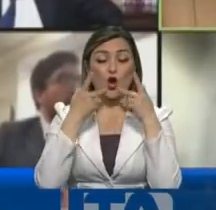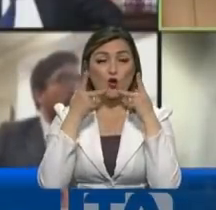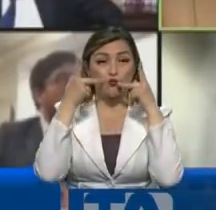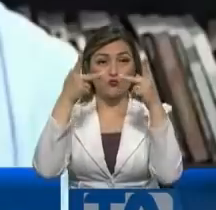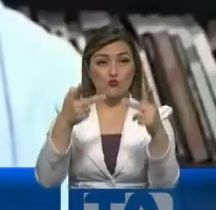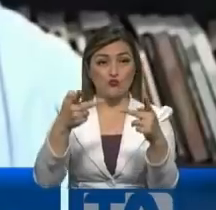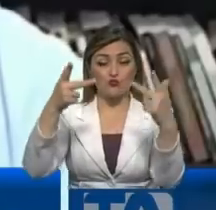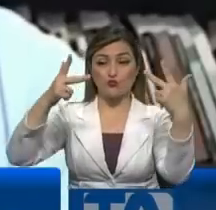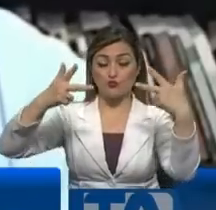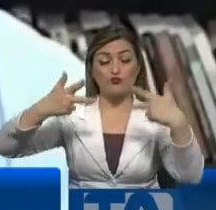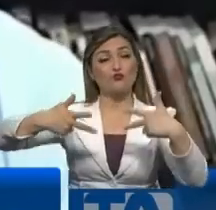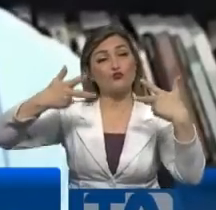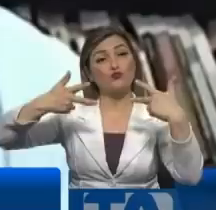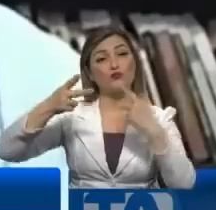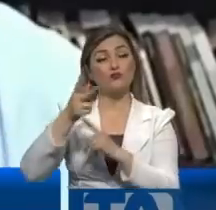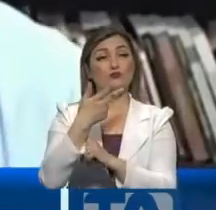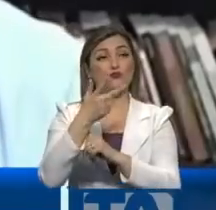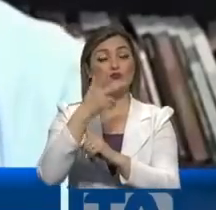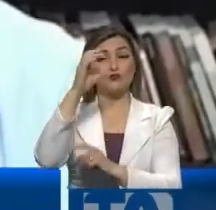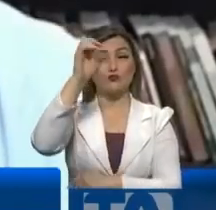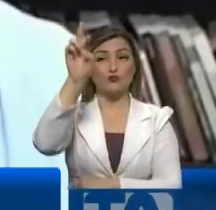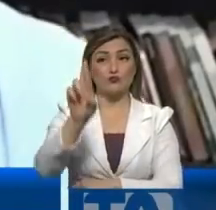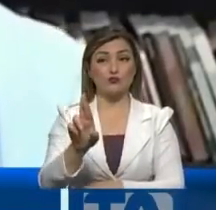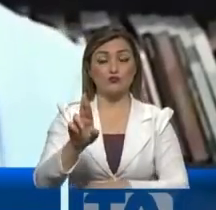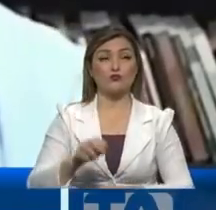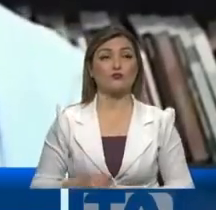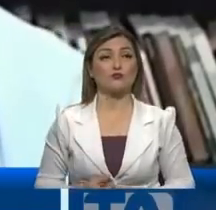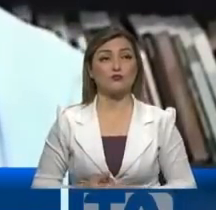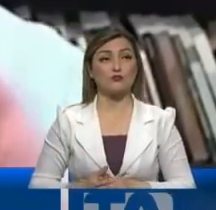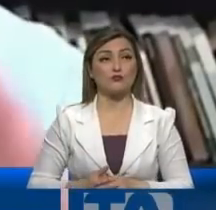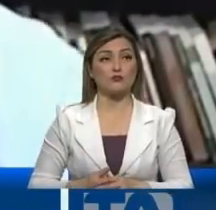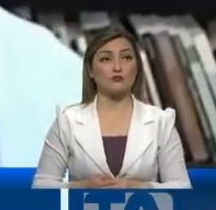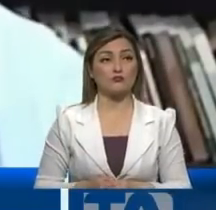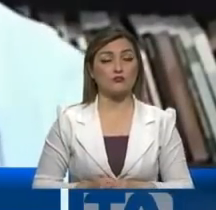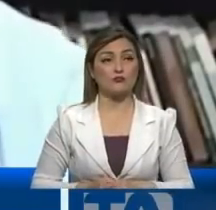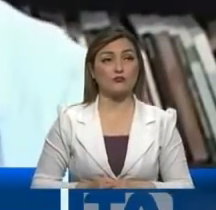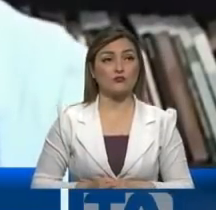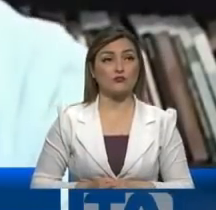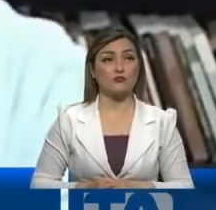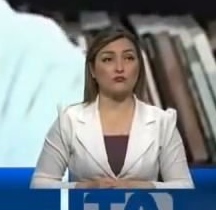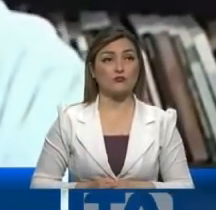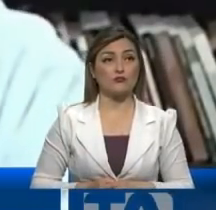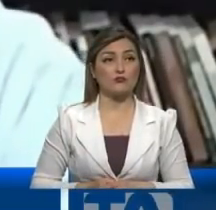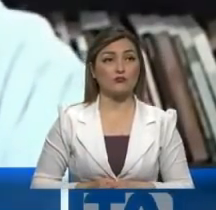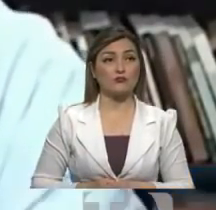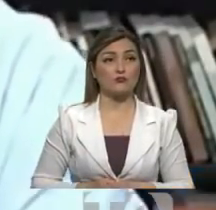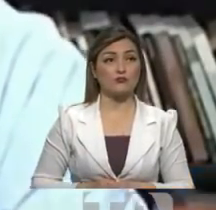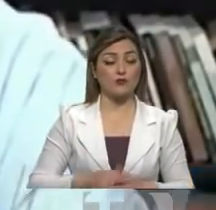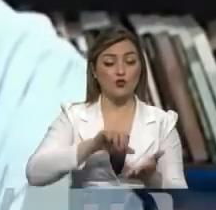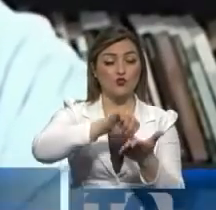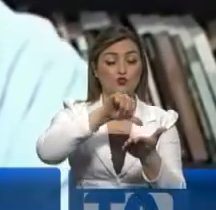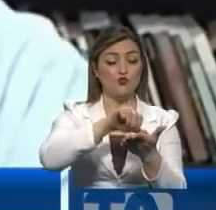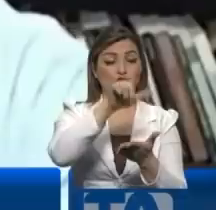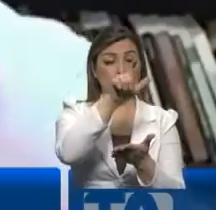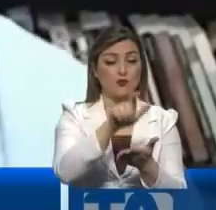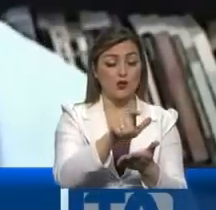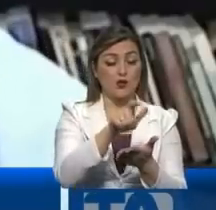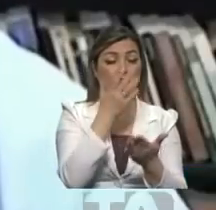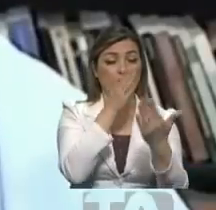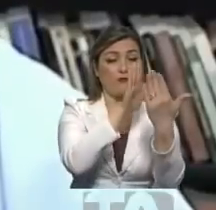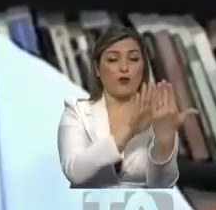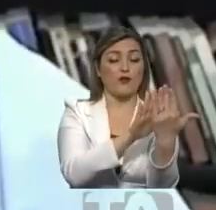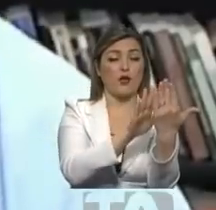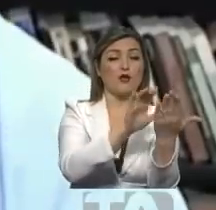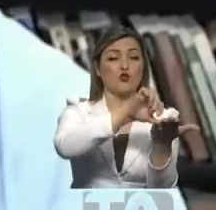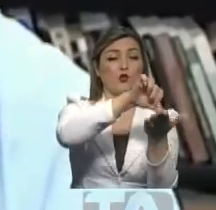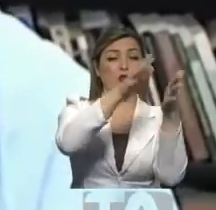vía telemática se desarrolló desde Costa Rica. Me estaba enfrentando al ciudadano Correa, al presidente Correa y a